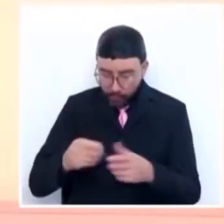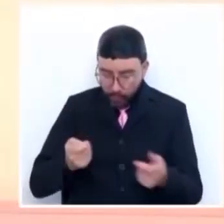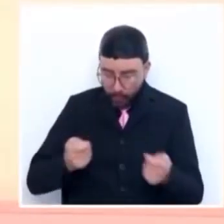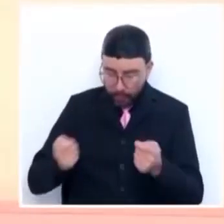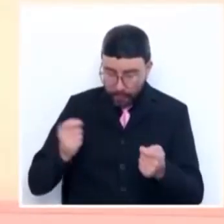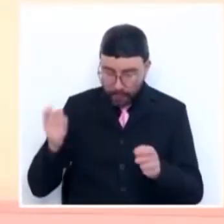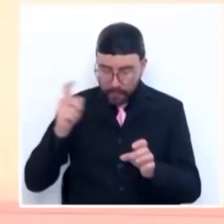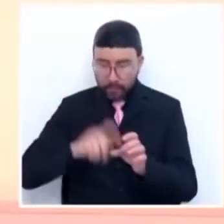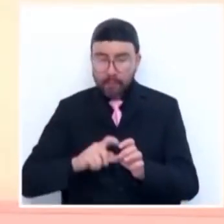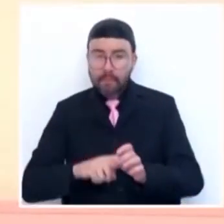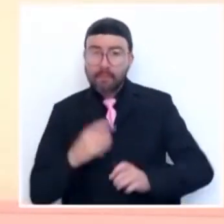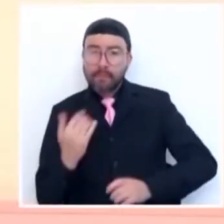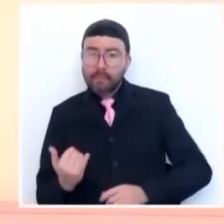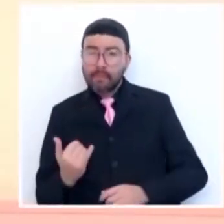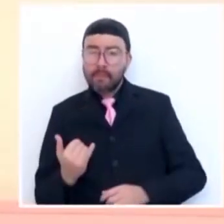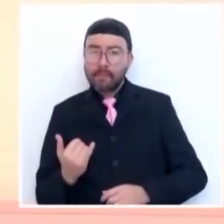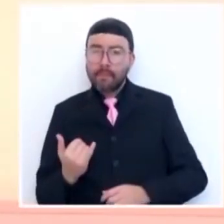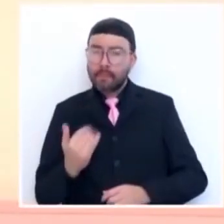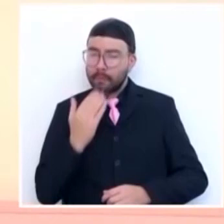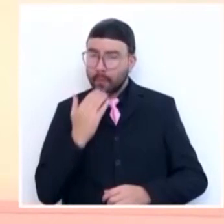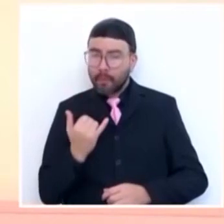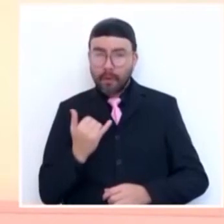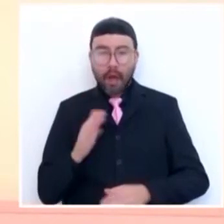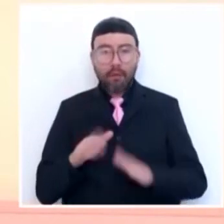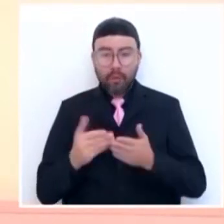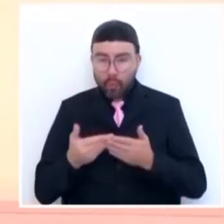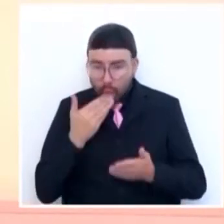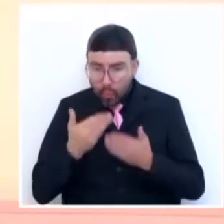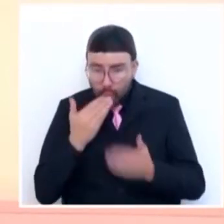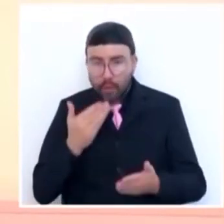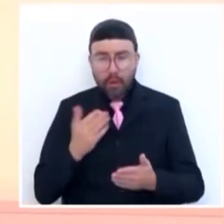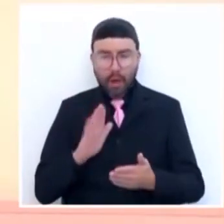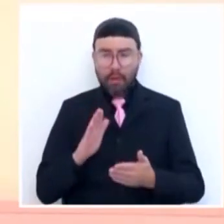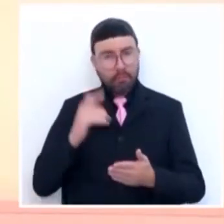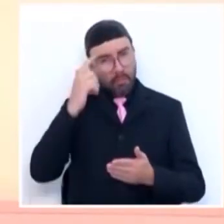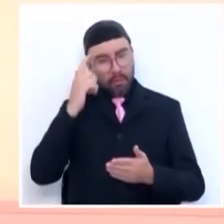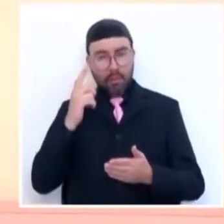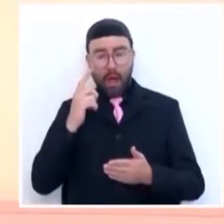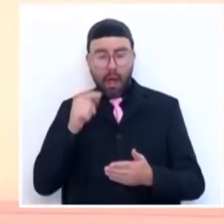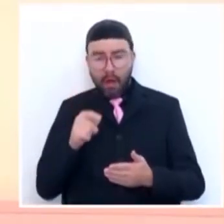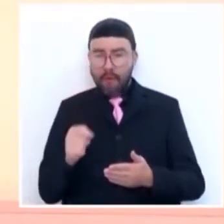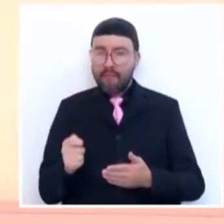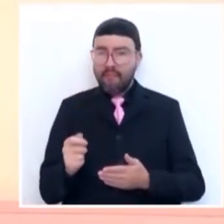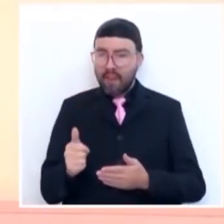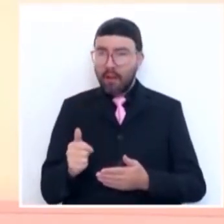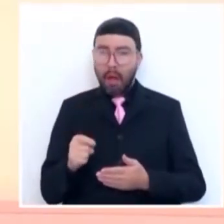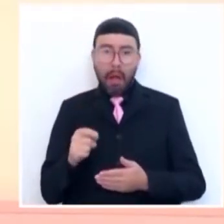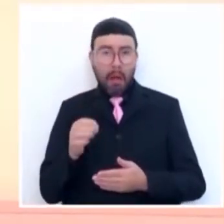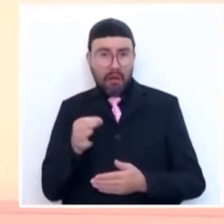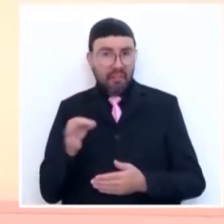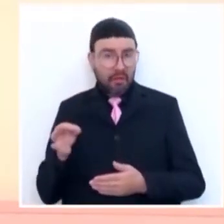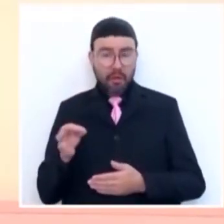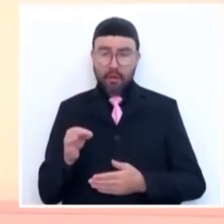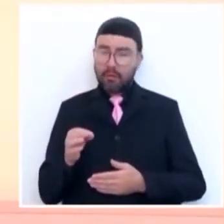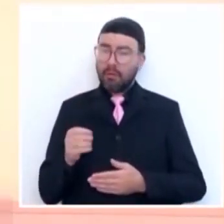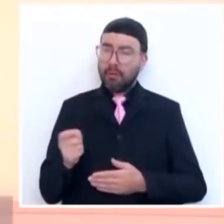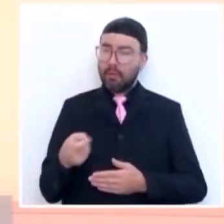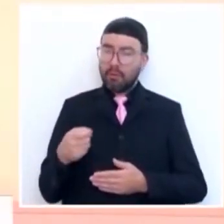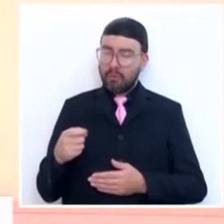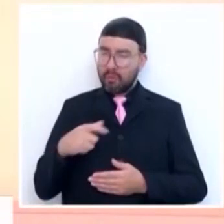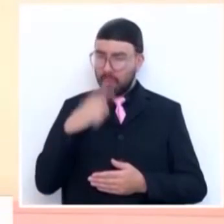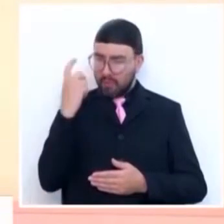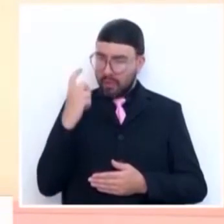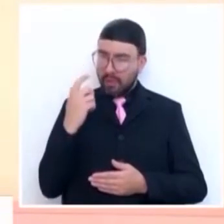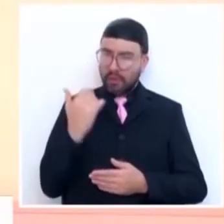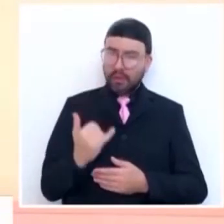sopa, así sea líquida. Entonces pensamos que los frijoles, las lentejas, los garbanzos, el arroz